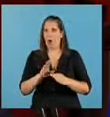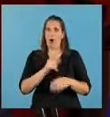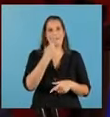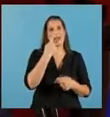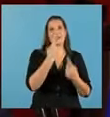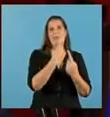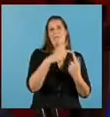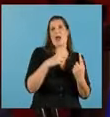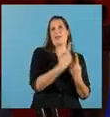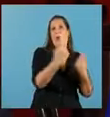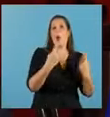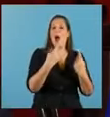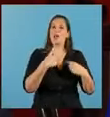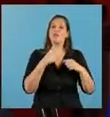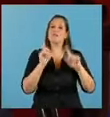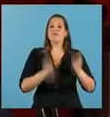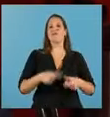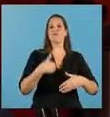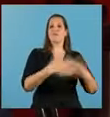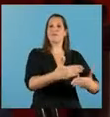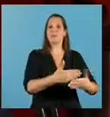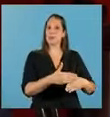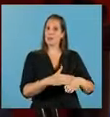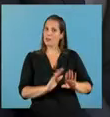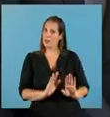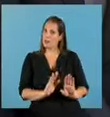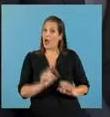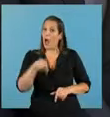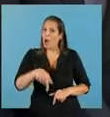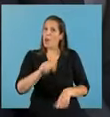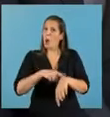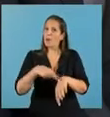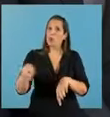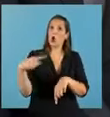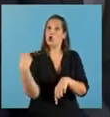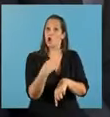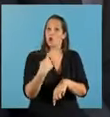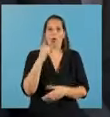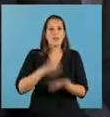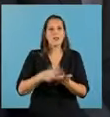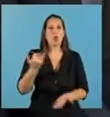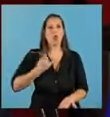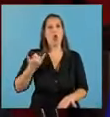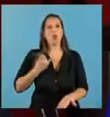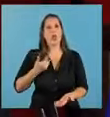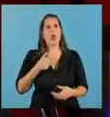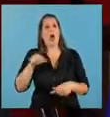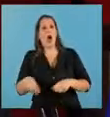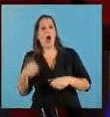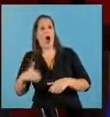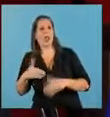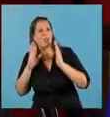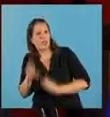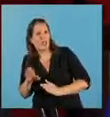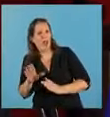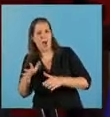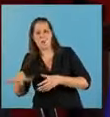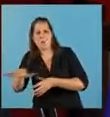hora de definir de qué lado va a estar cada uno de nosotros. Nosotros estamos del lado del